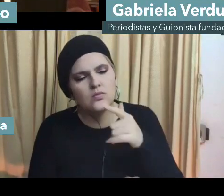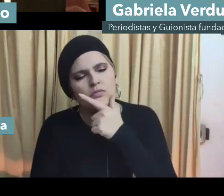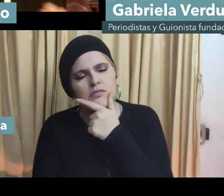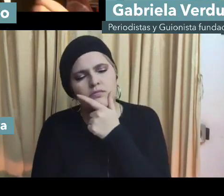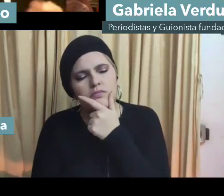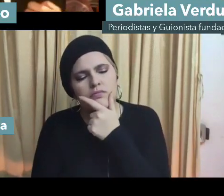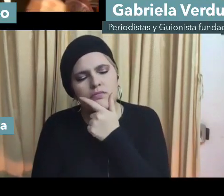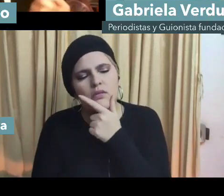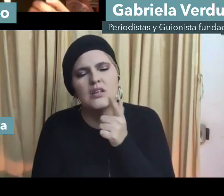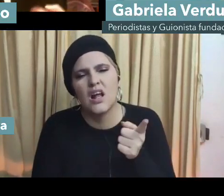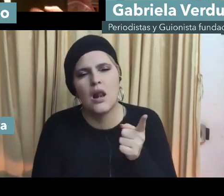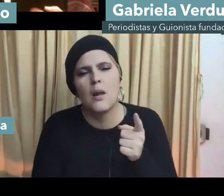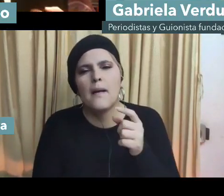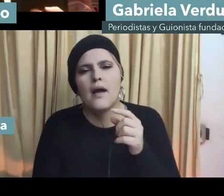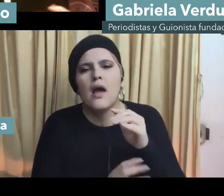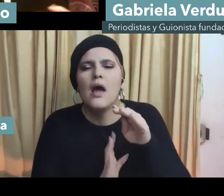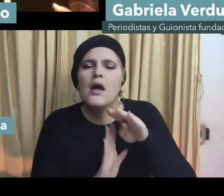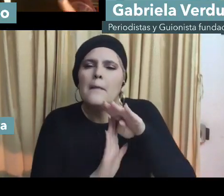edad y no